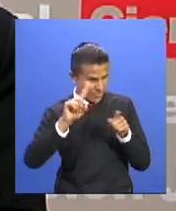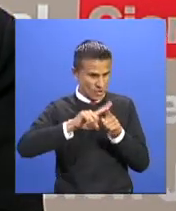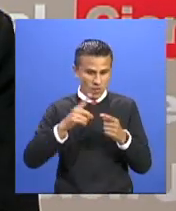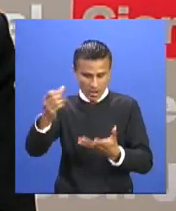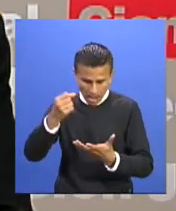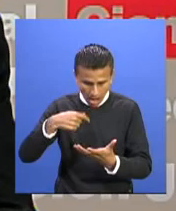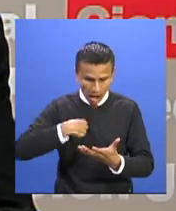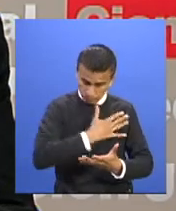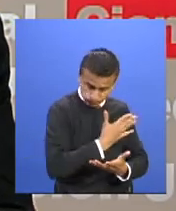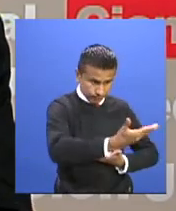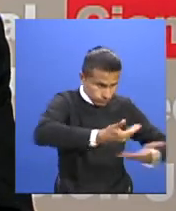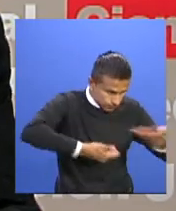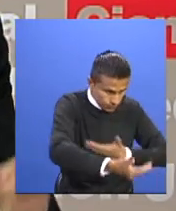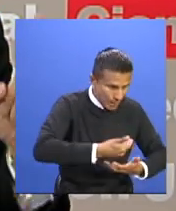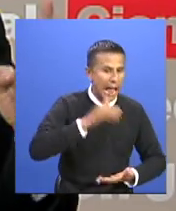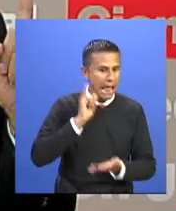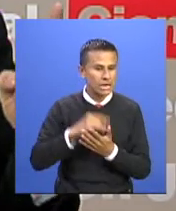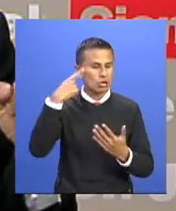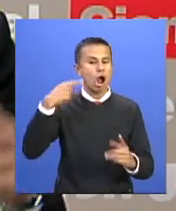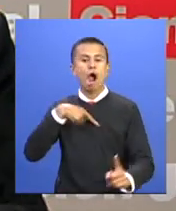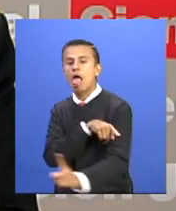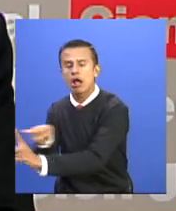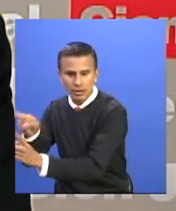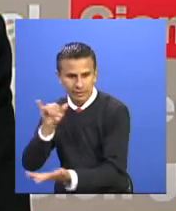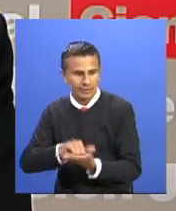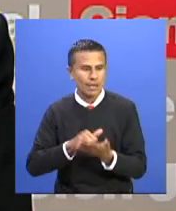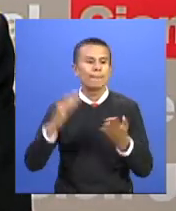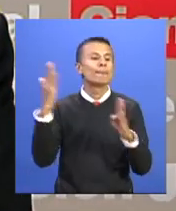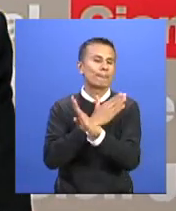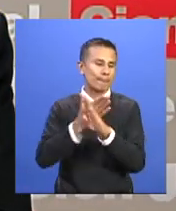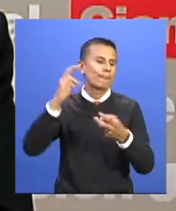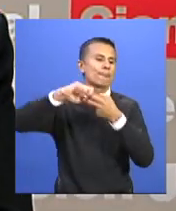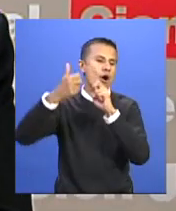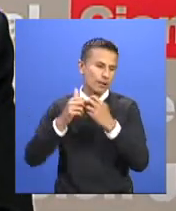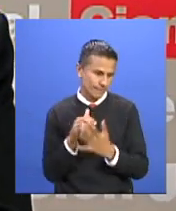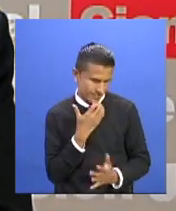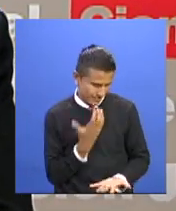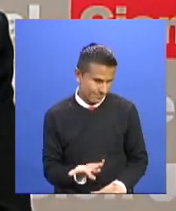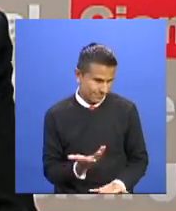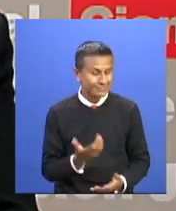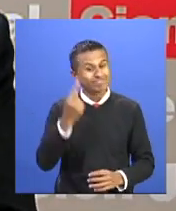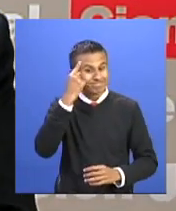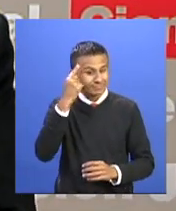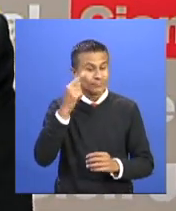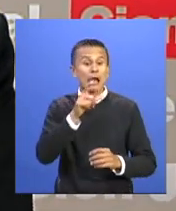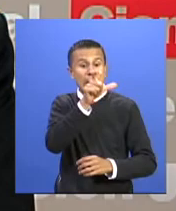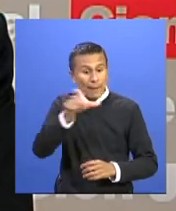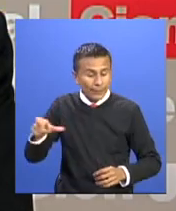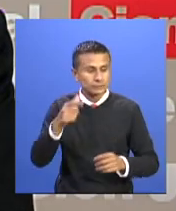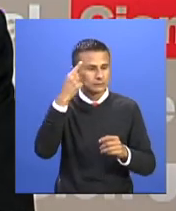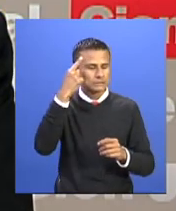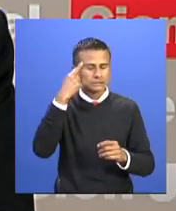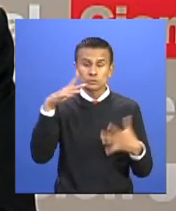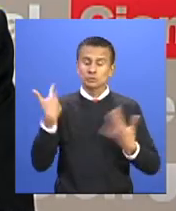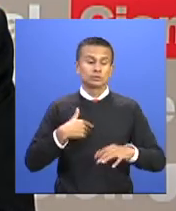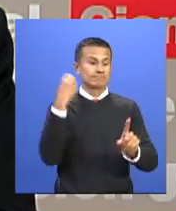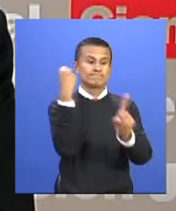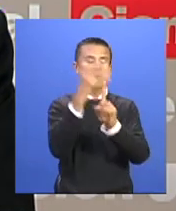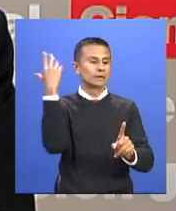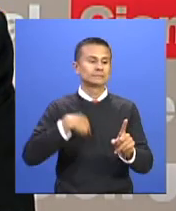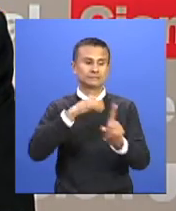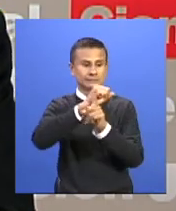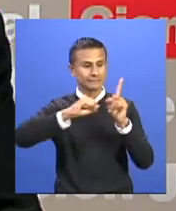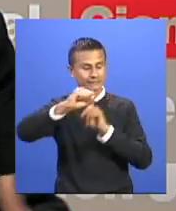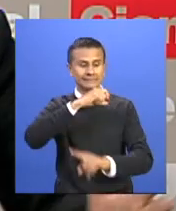que haya un problema serio de tipo social. Porque cuando usted le dicen que una universidad intervenida tiene 16.000 estudiantes, es un impacto social muy